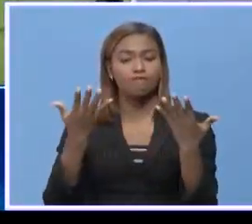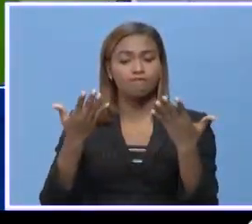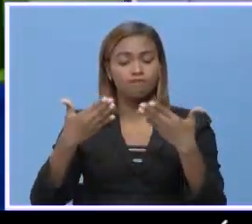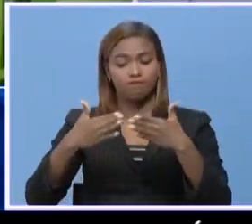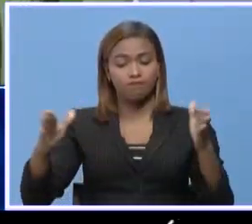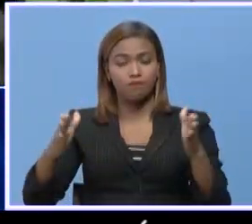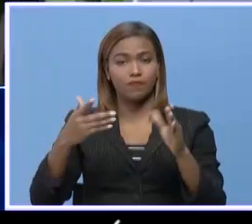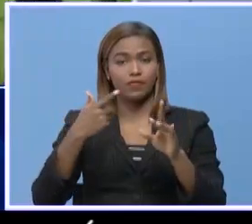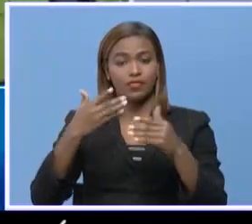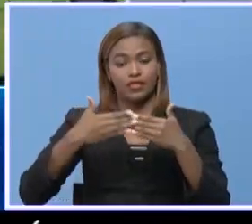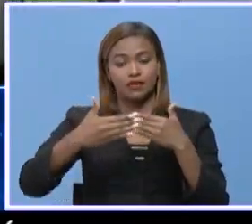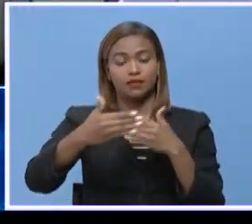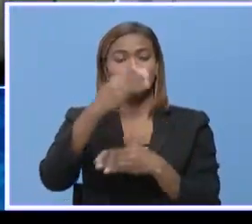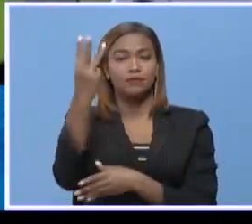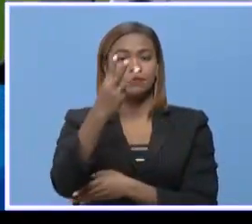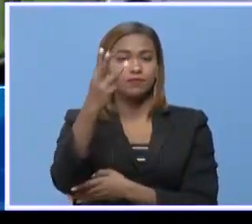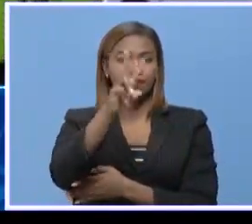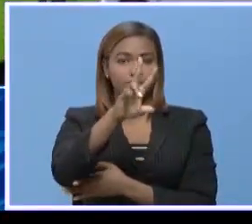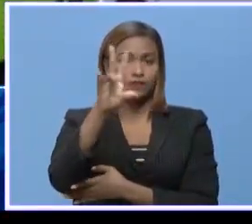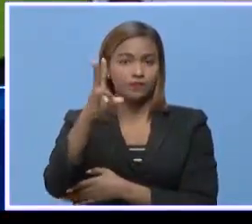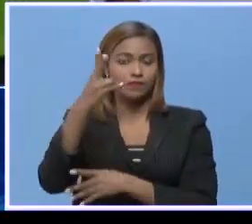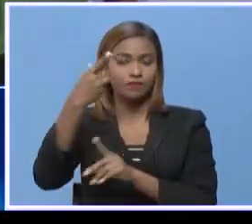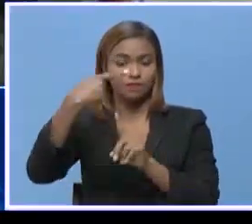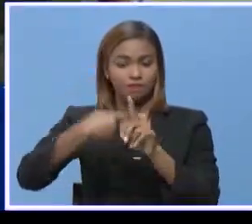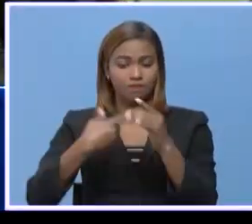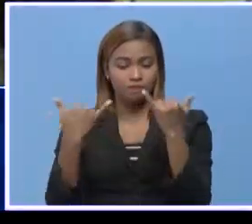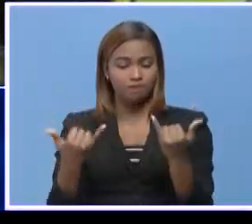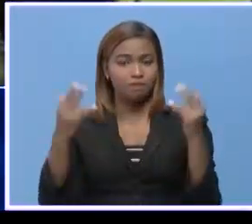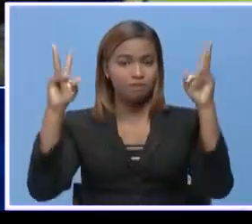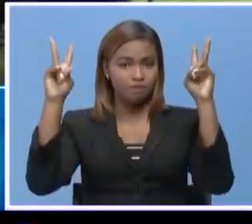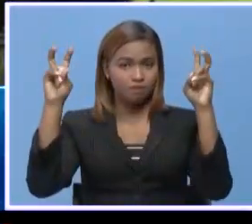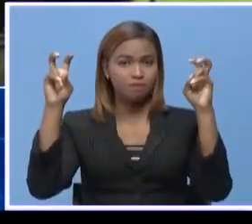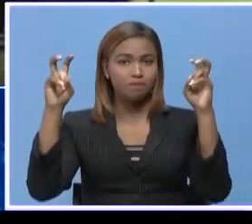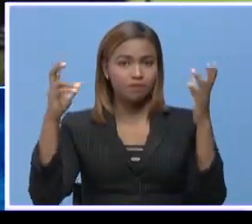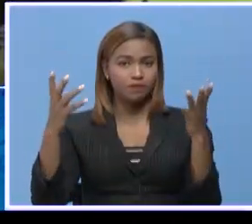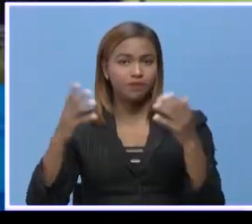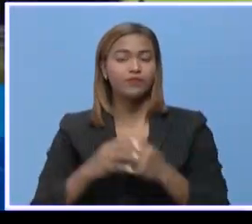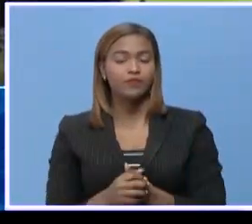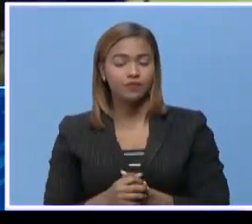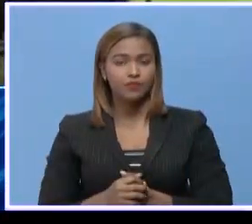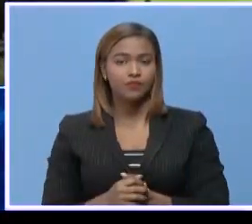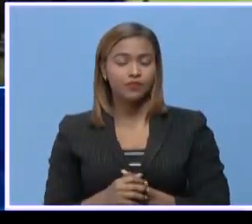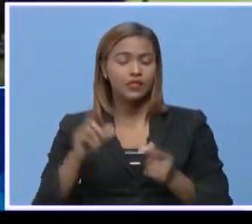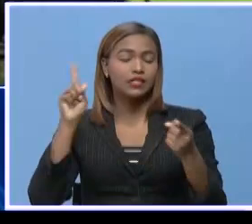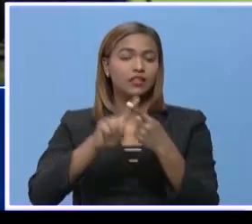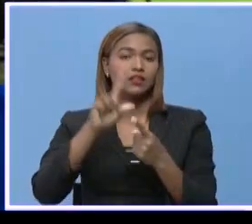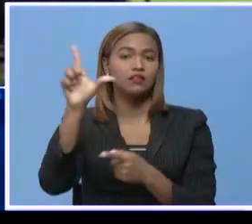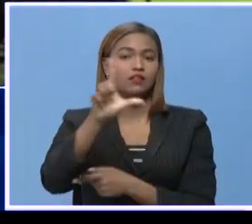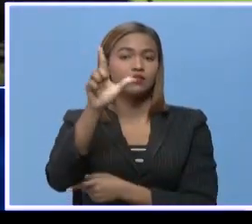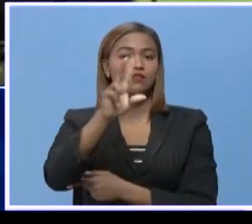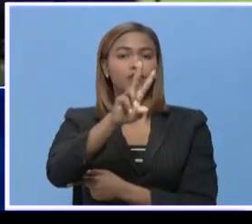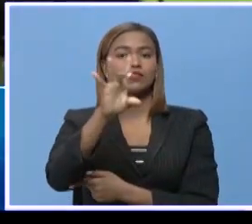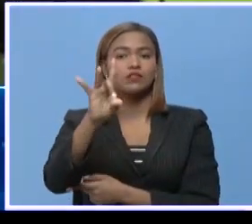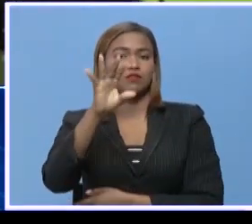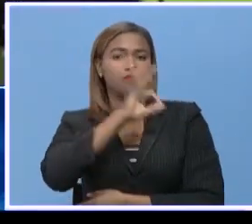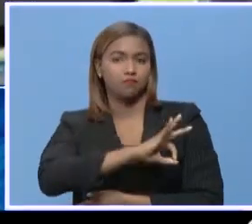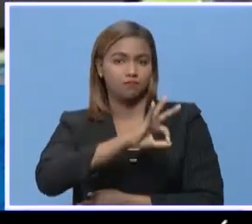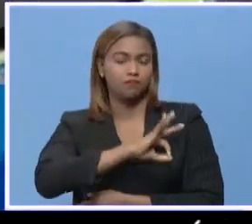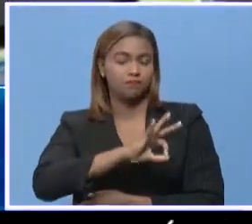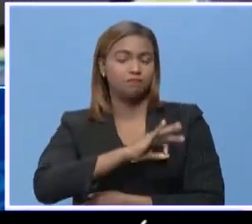funcionamiento desde el miércoles 27 del presente mes de enero hasta el lunes 28 de